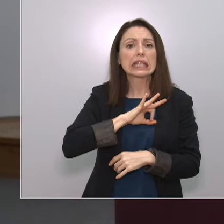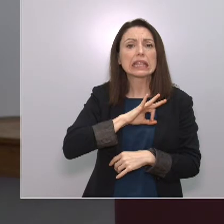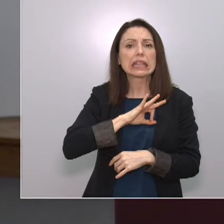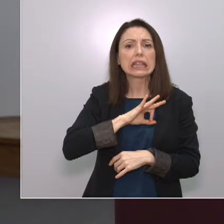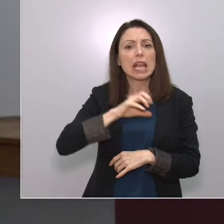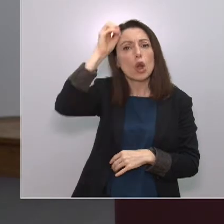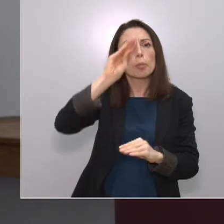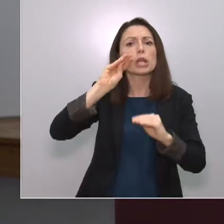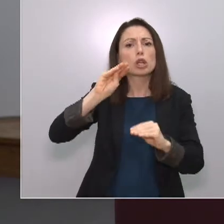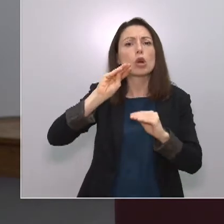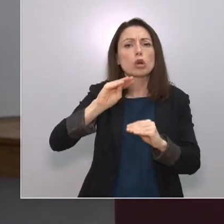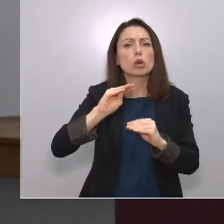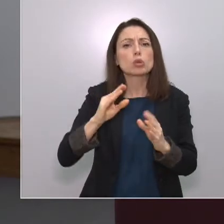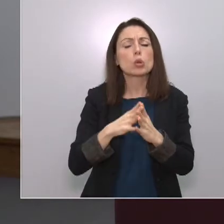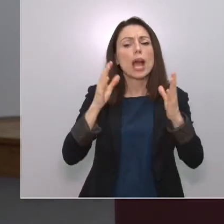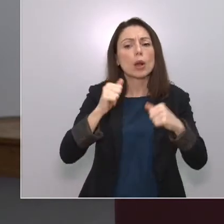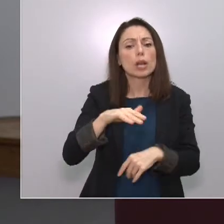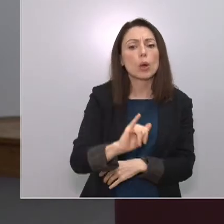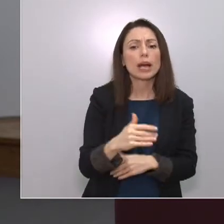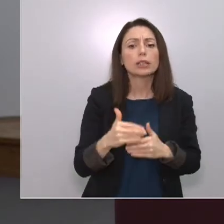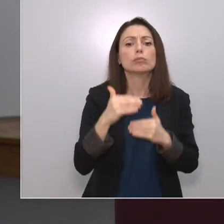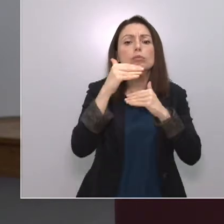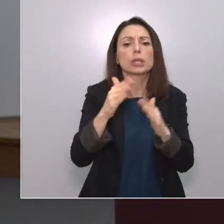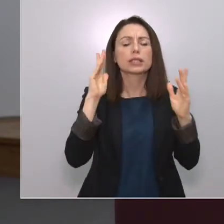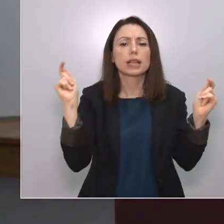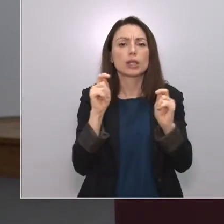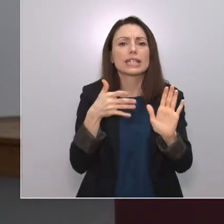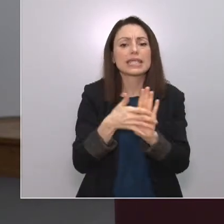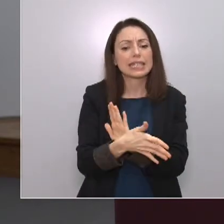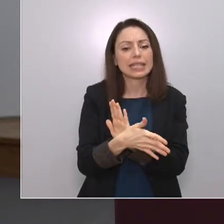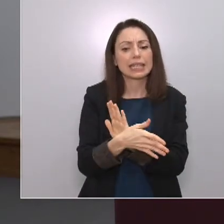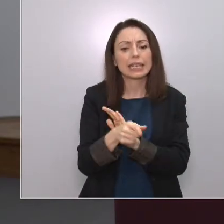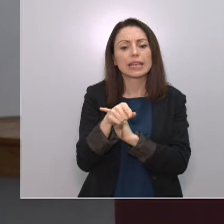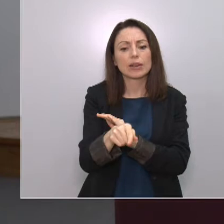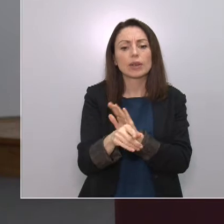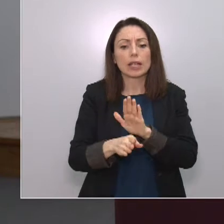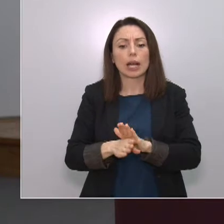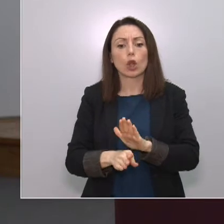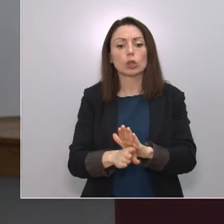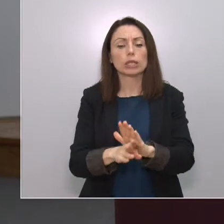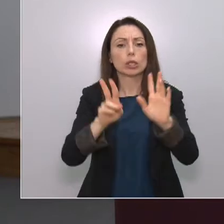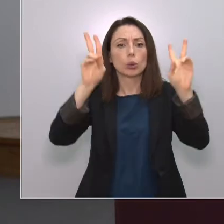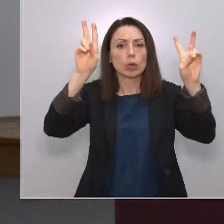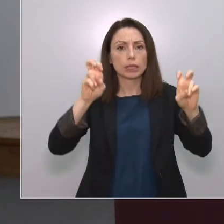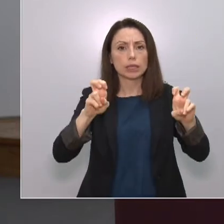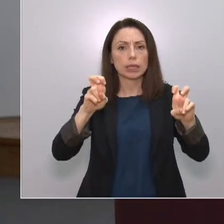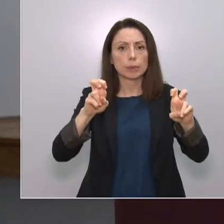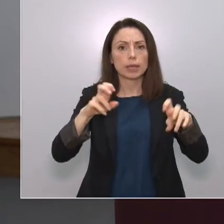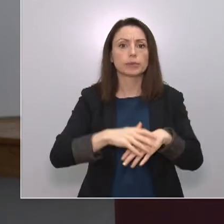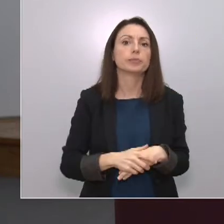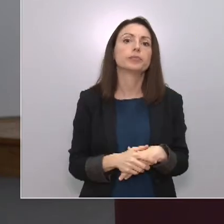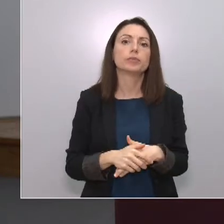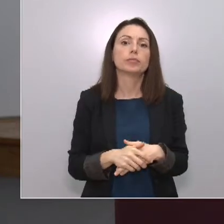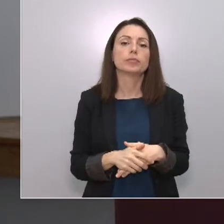prorrogar ese estado de alarma, entendiendo que con ello se mantendría el refuerzo de